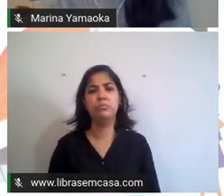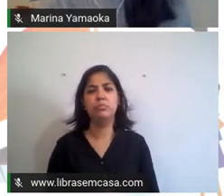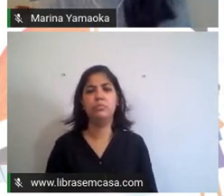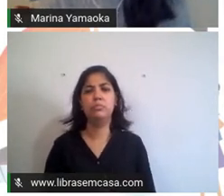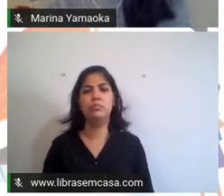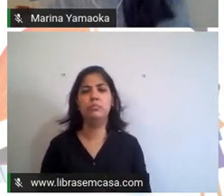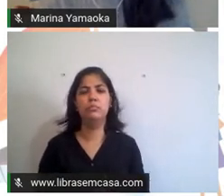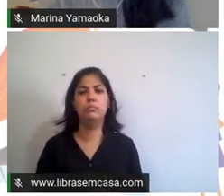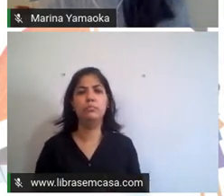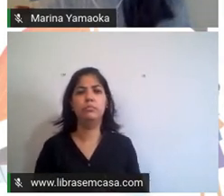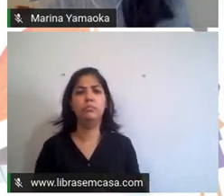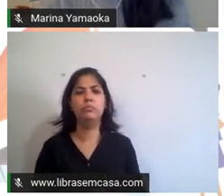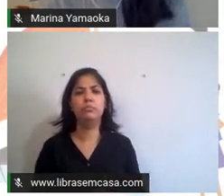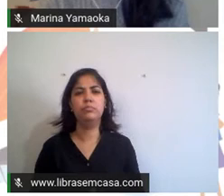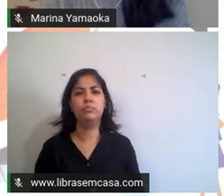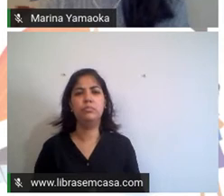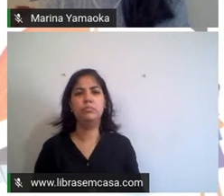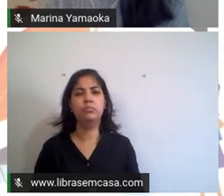esta idea de que